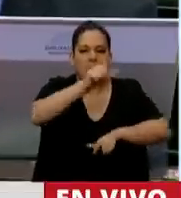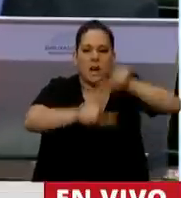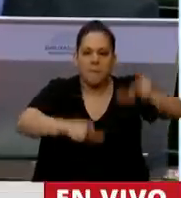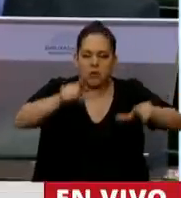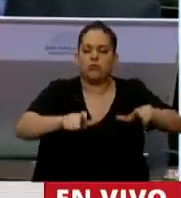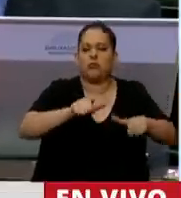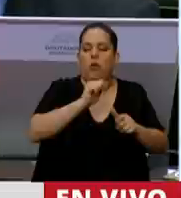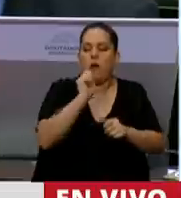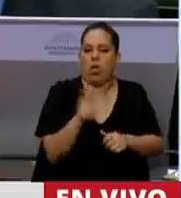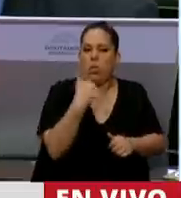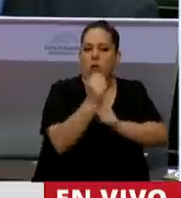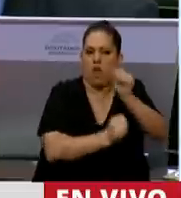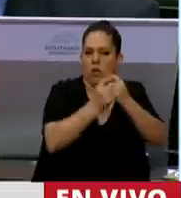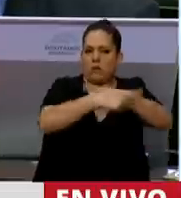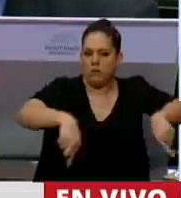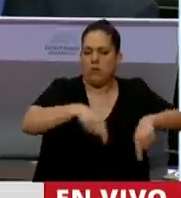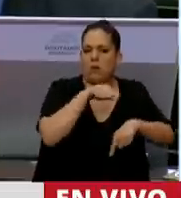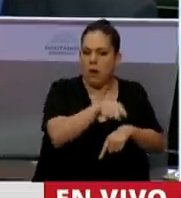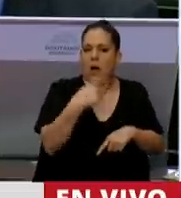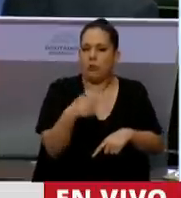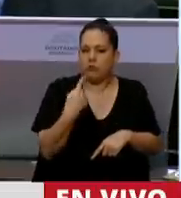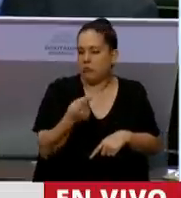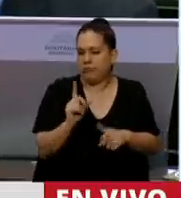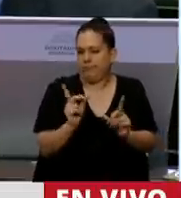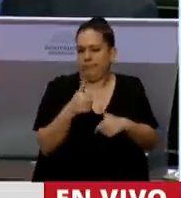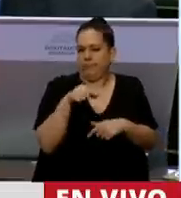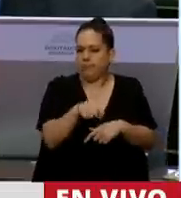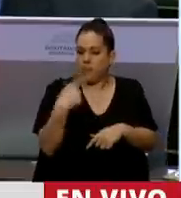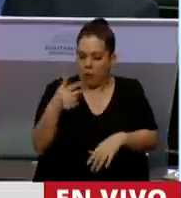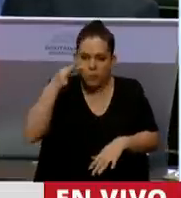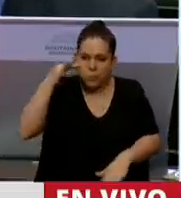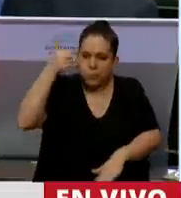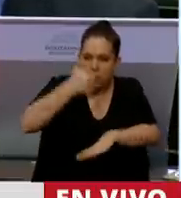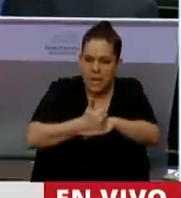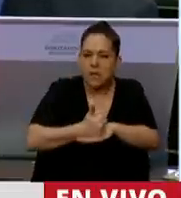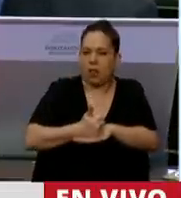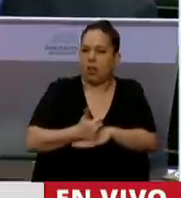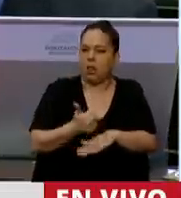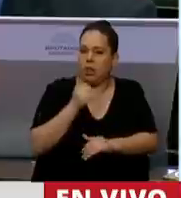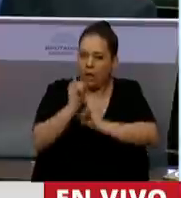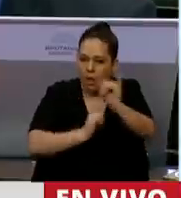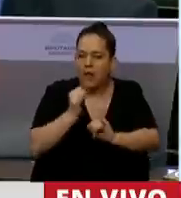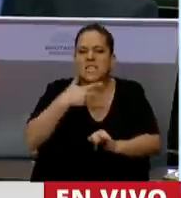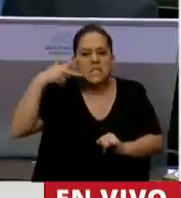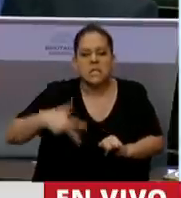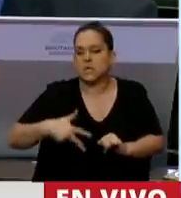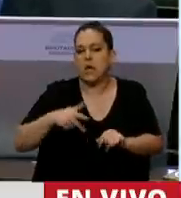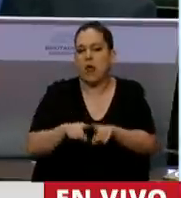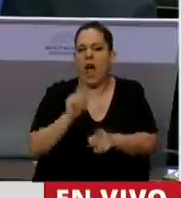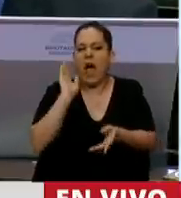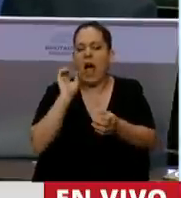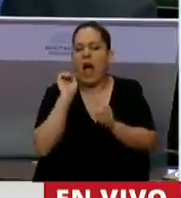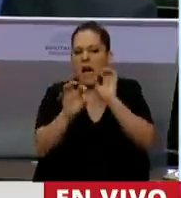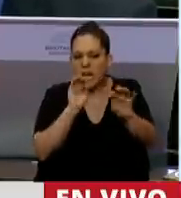contribuyentes. Vamos a honrar nuestra institucionalidad estando presentes, dando testimonio sin tirar piedras.